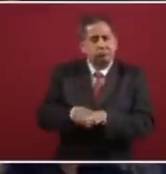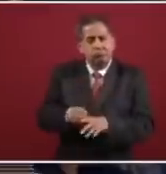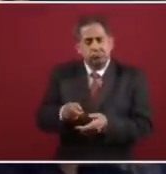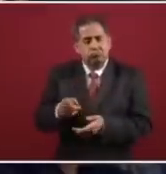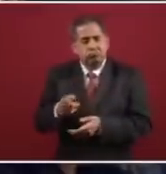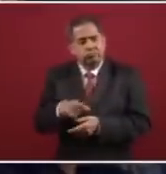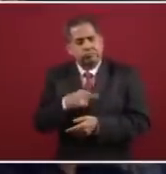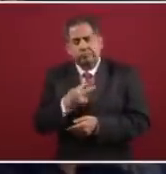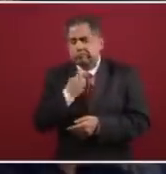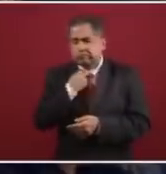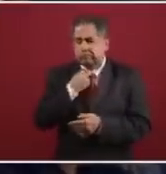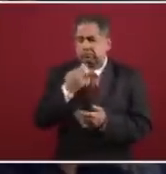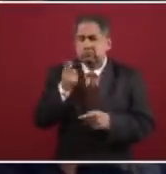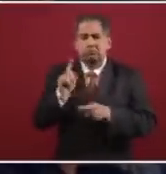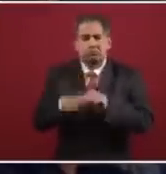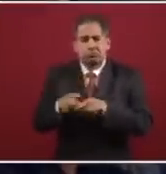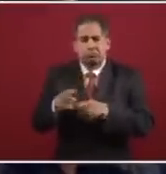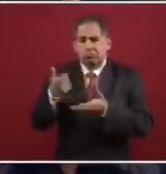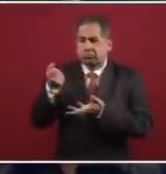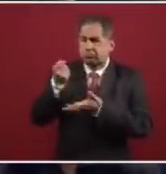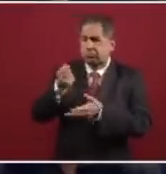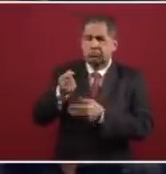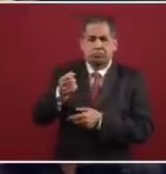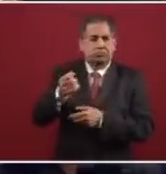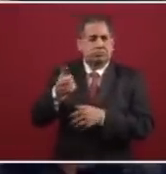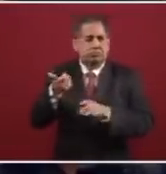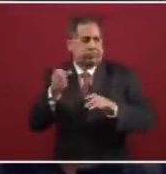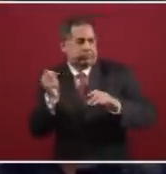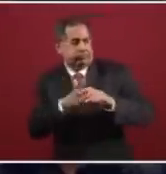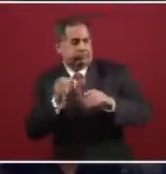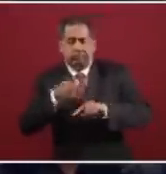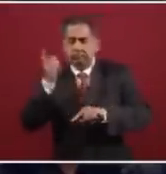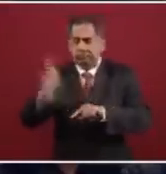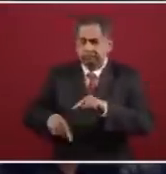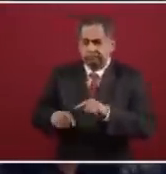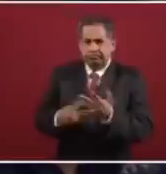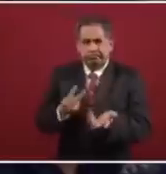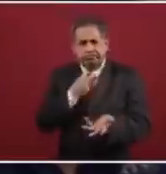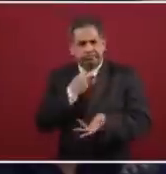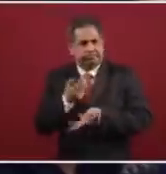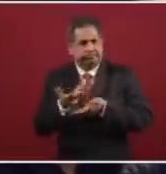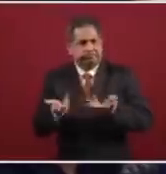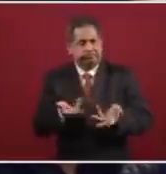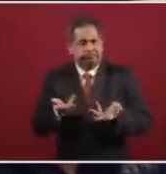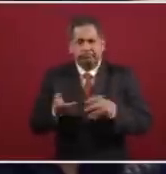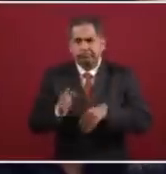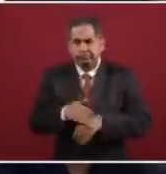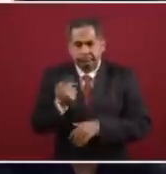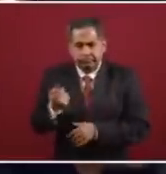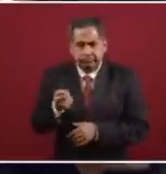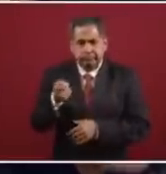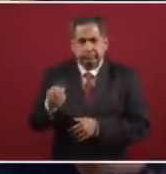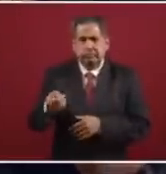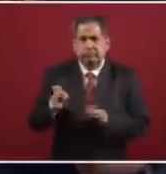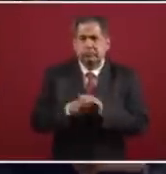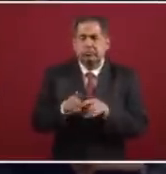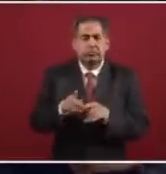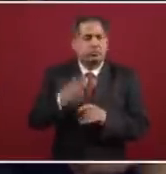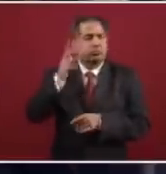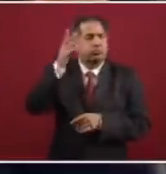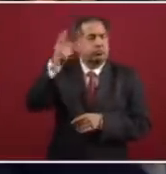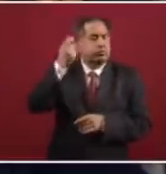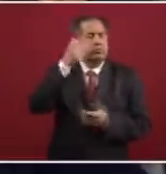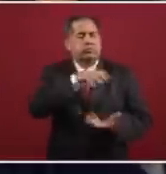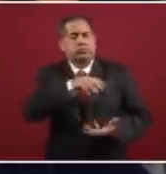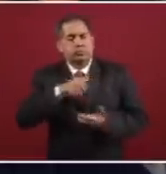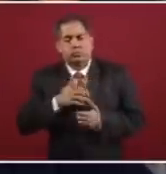sí le afectó mucho el que le haya quitado ese fondo de ahorro, porque, o esa caja, porque era como un retiro digno para ellos,